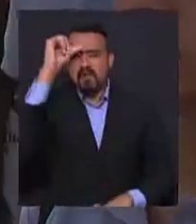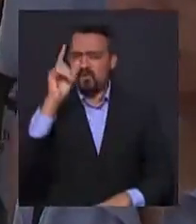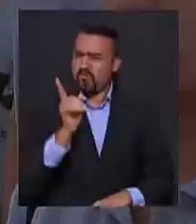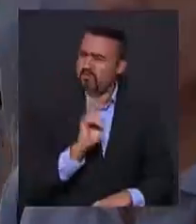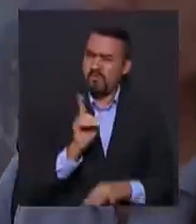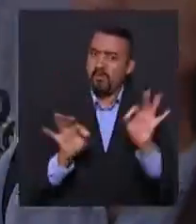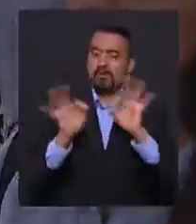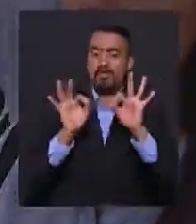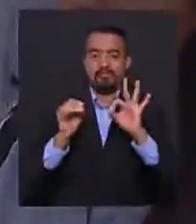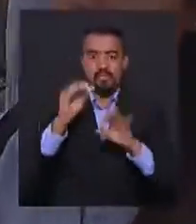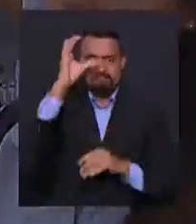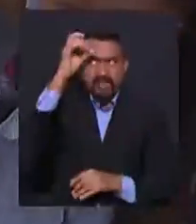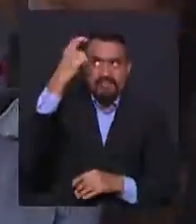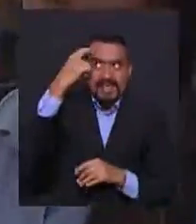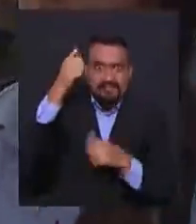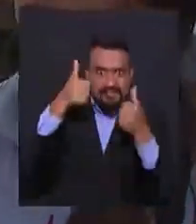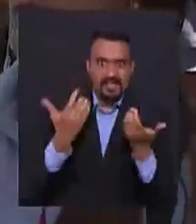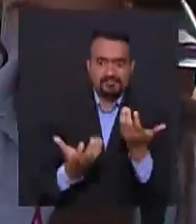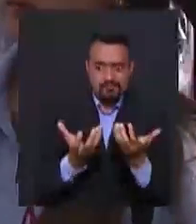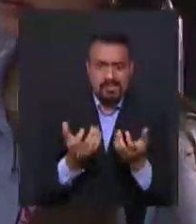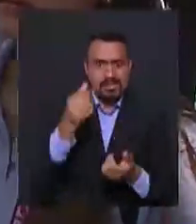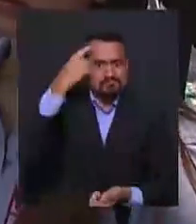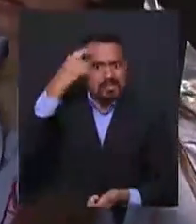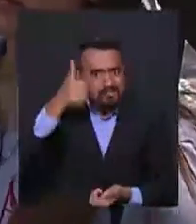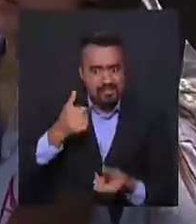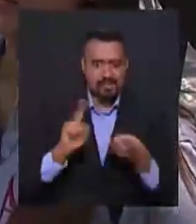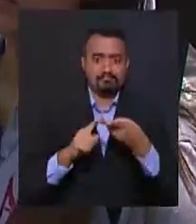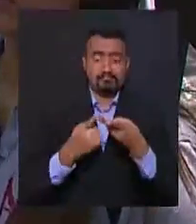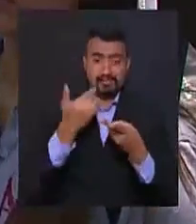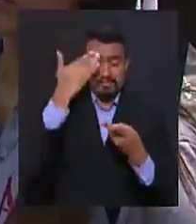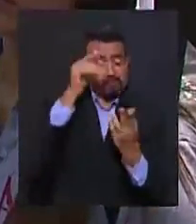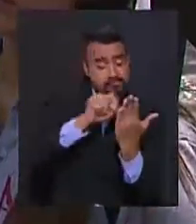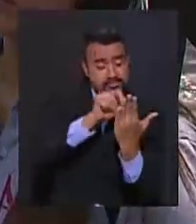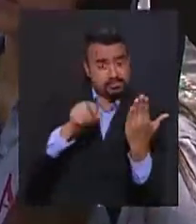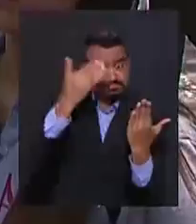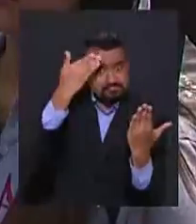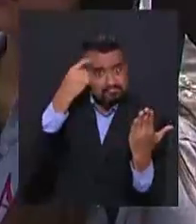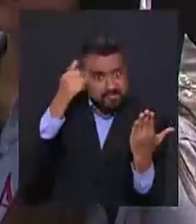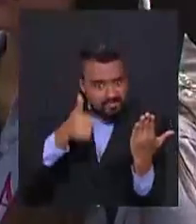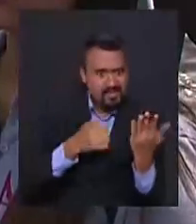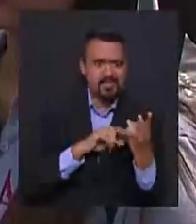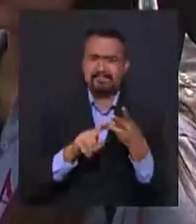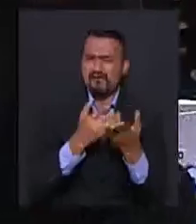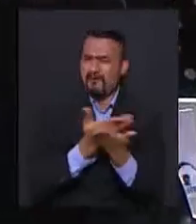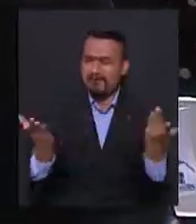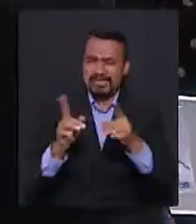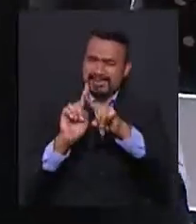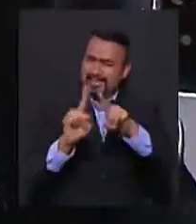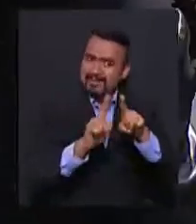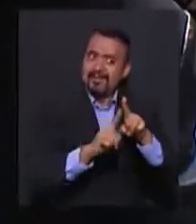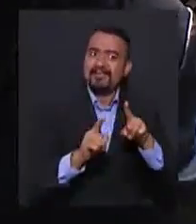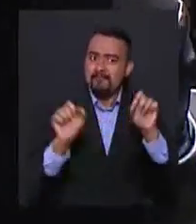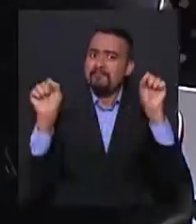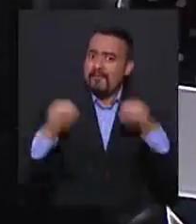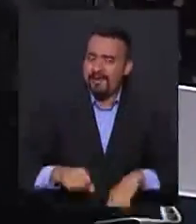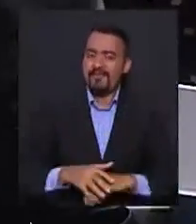en mecánica, en ciencia, en letras, que siempre cumplan sus sueños en el marco de la legalidad. El